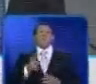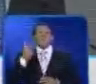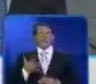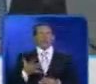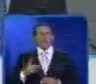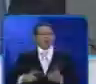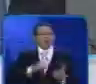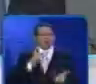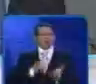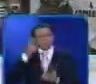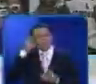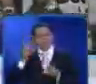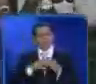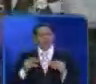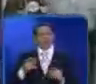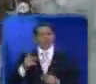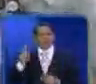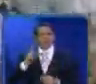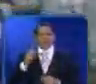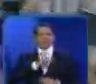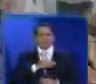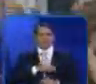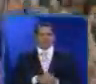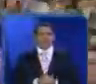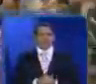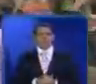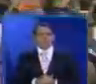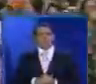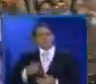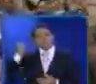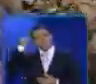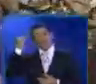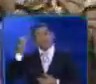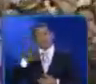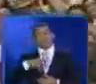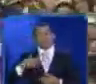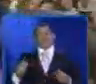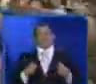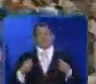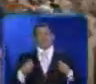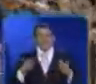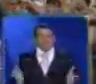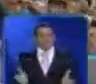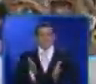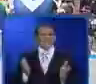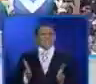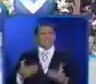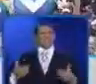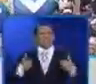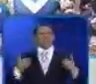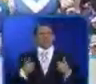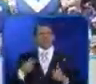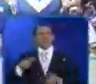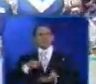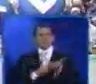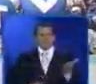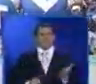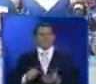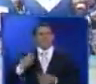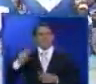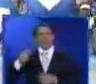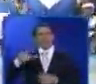que existen en una sociedad. Esa es la filosofía que siempre mantuvo vivo, aún después del despojo que sufrió, al canal de todos